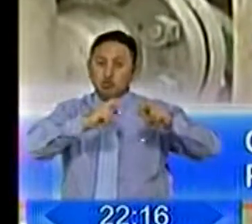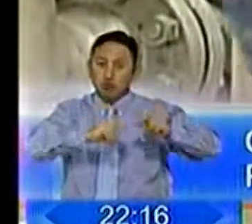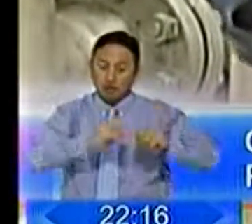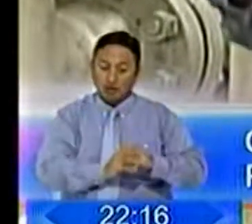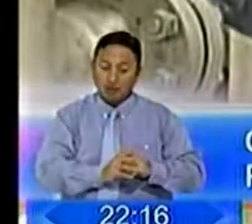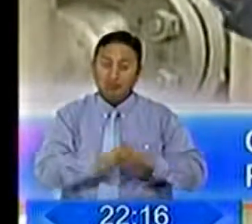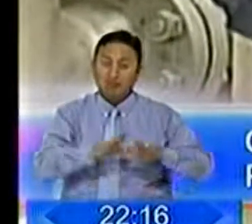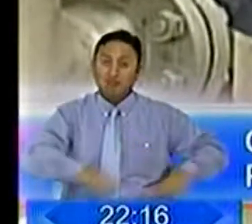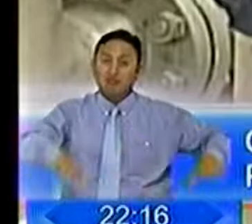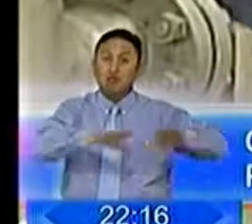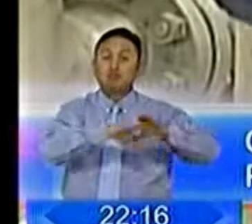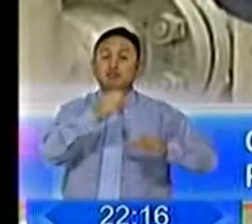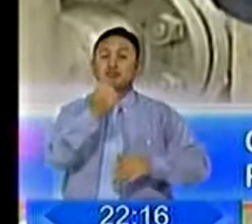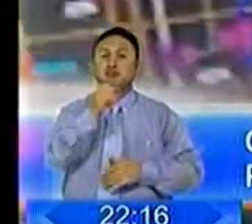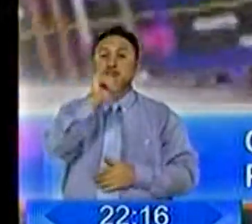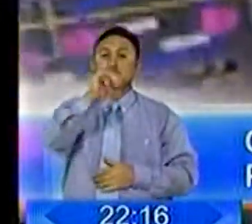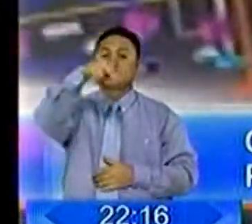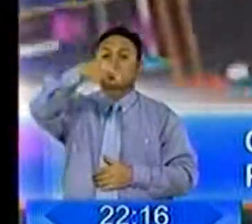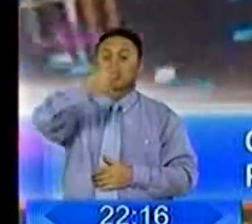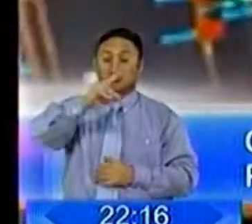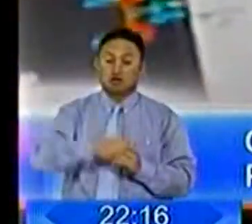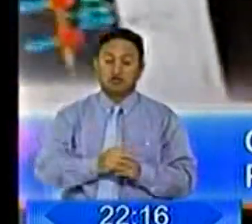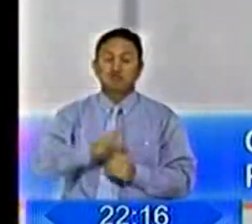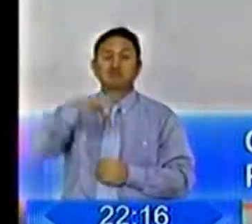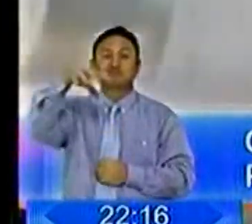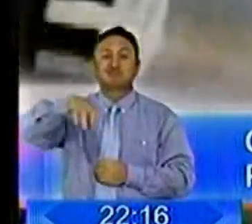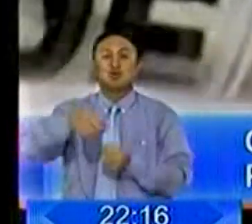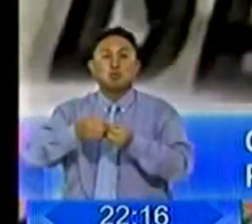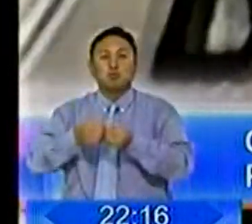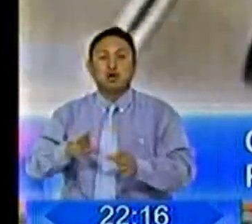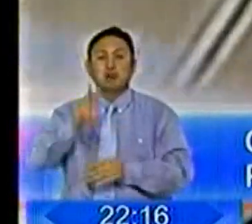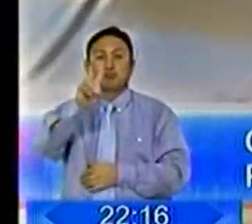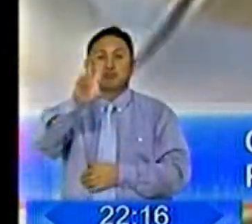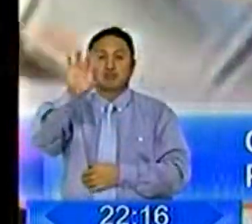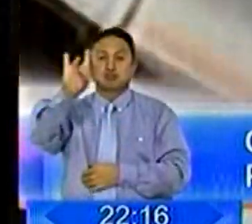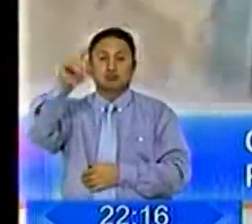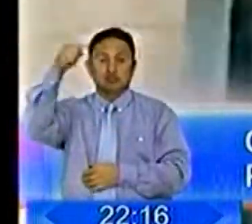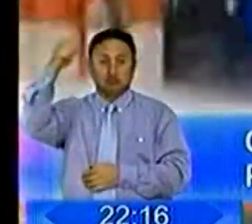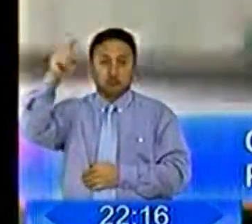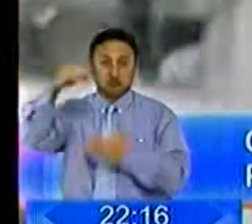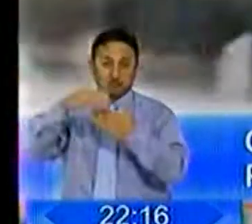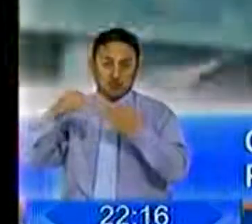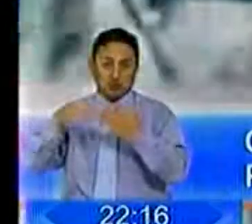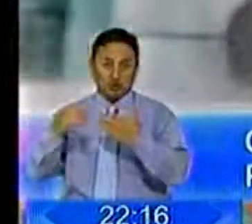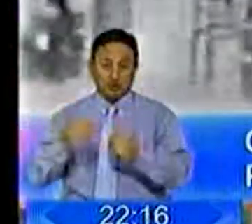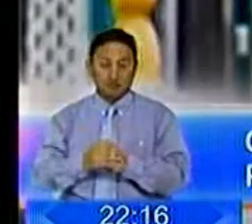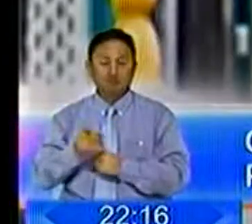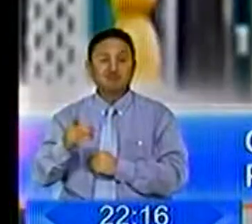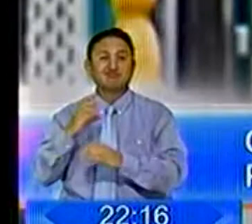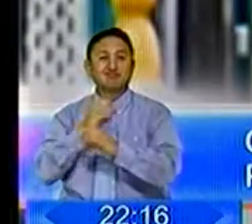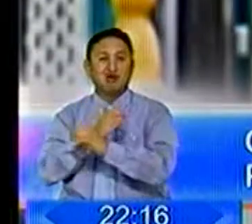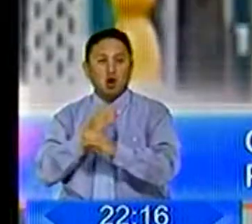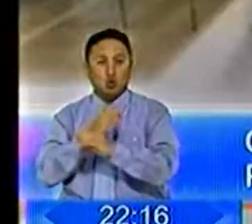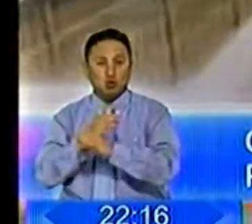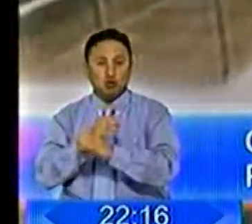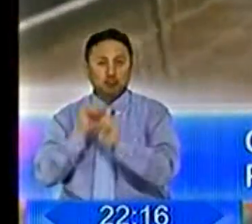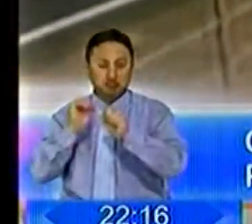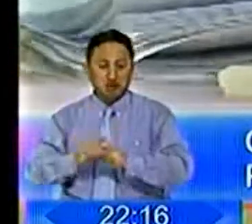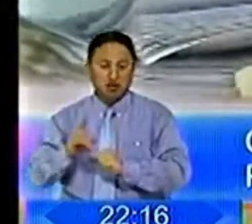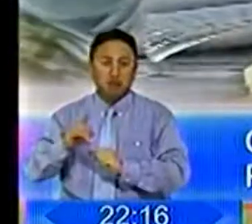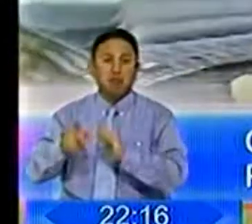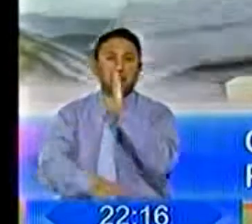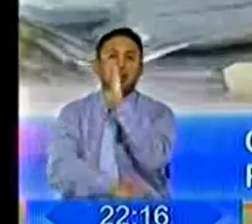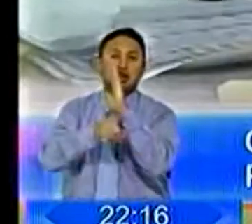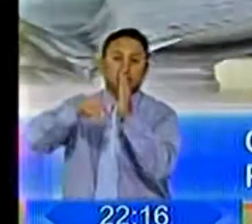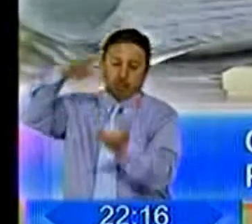del campo Singue, con un supuesto perjuicio al Estado ecuatoriano de 28 millones de dólares, por el cálculo efectuado para el barril de